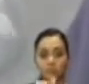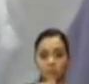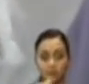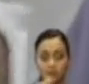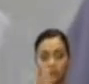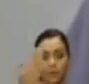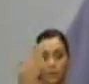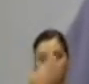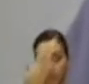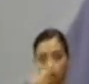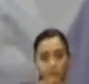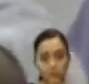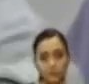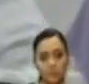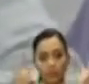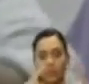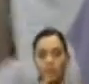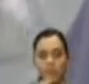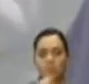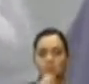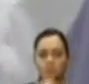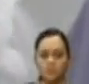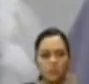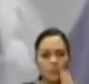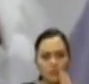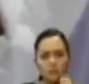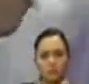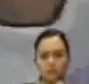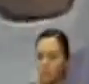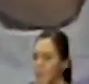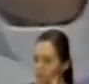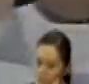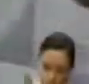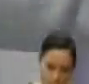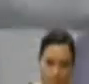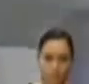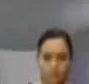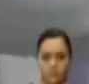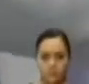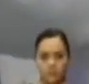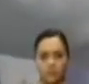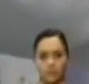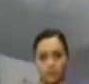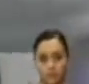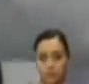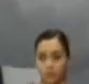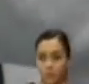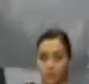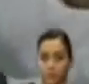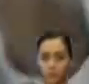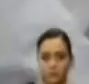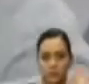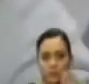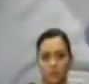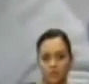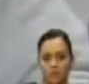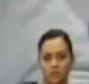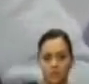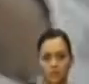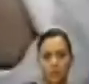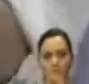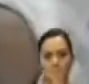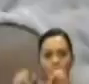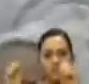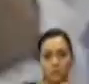local. O sea, querían mantener el viejo modelo. O sea, eso es responsabilidad nuestra, que la administración local, a falta de las calles, por ejemplo, de Monte Sinaí, ¿no?